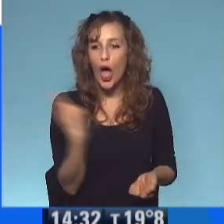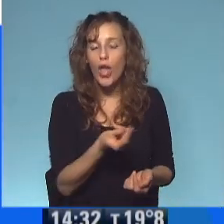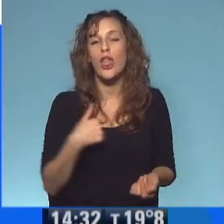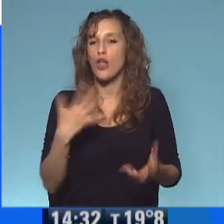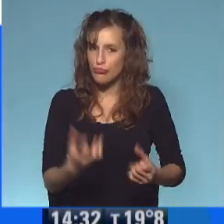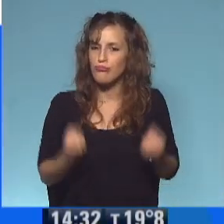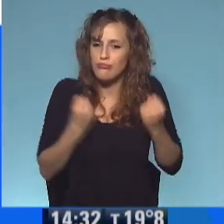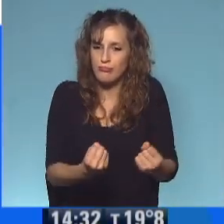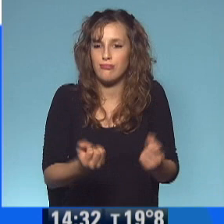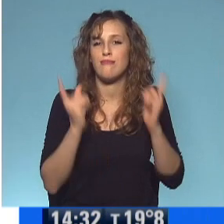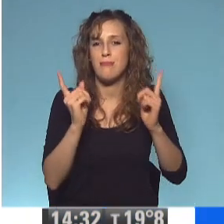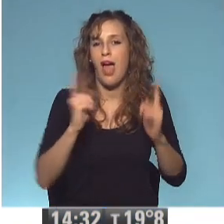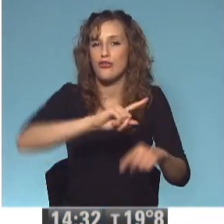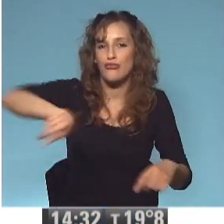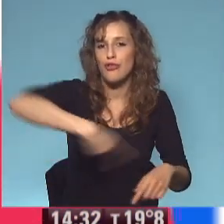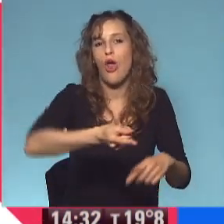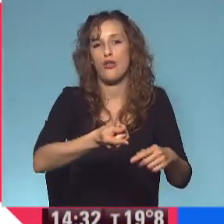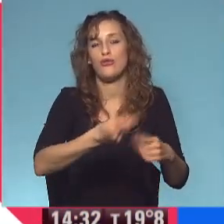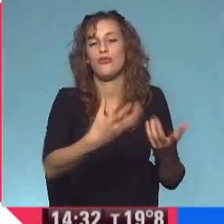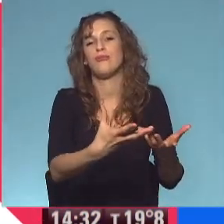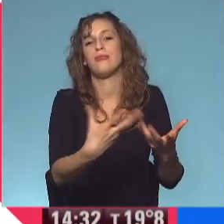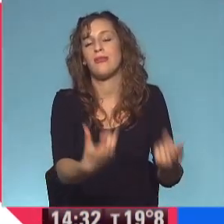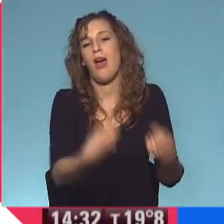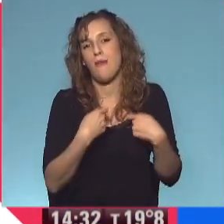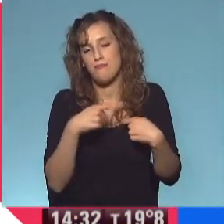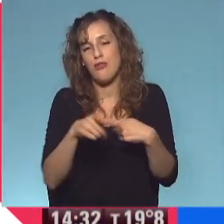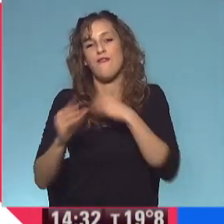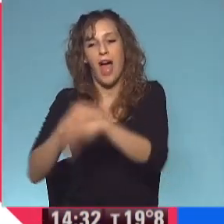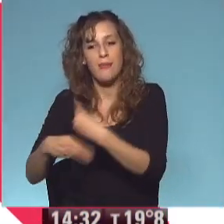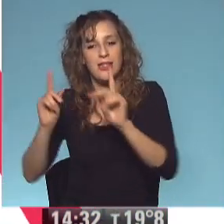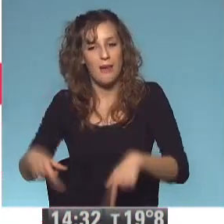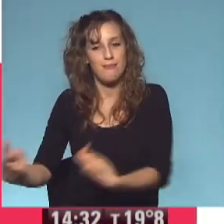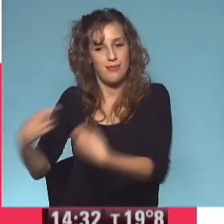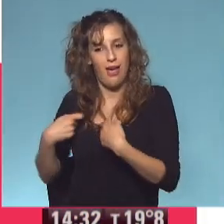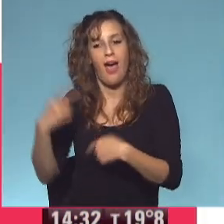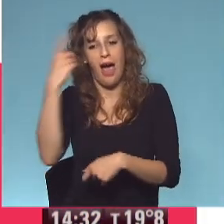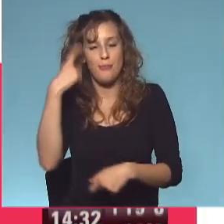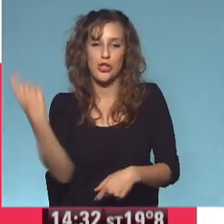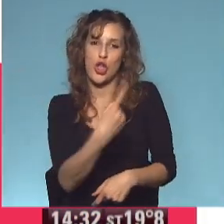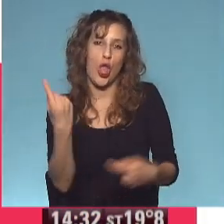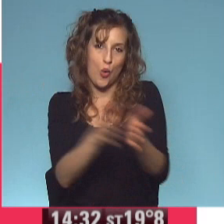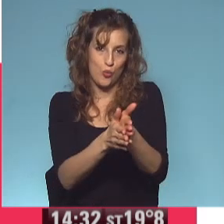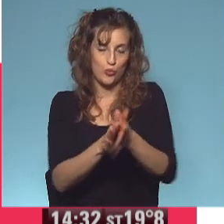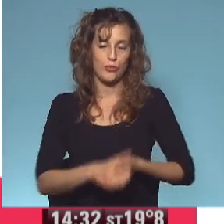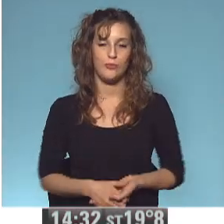esfuerzo de tus maestros y maestras, y el acompañamiento de tu familia, seguir aprendiendo entre todos.